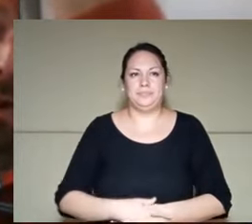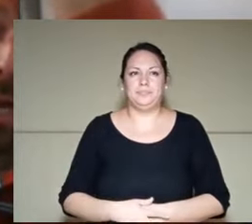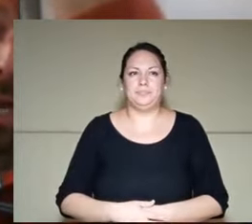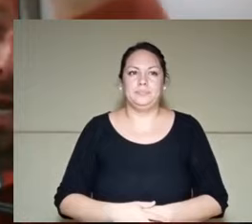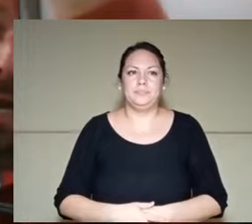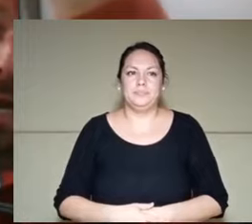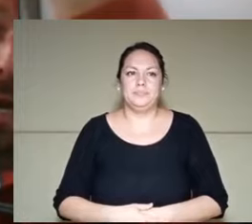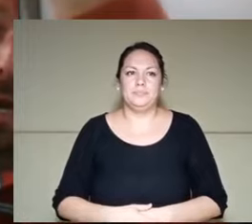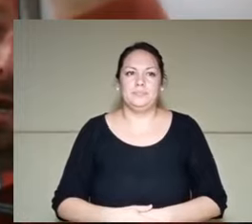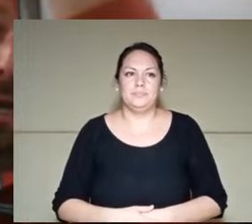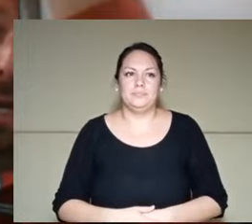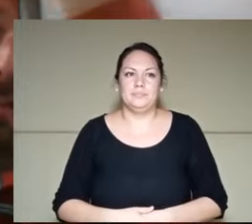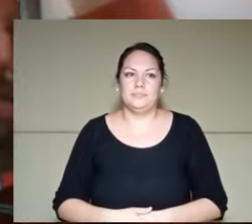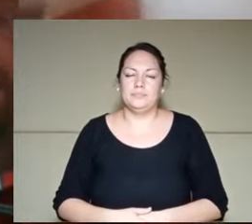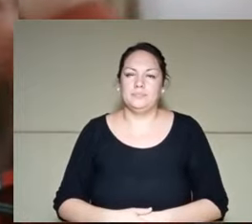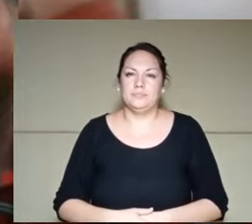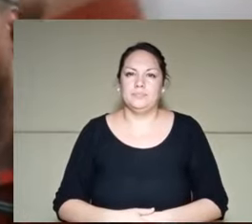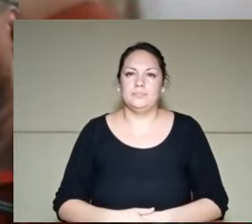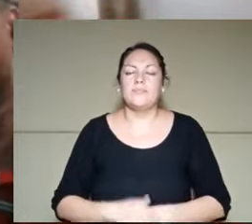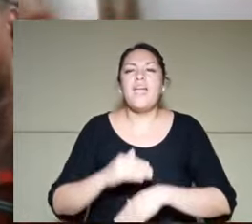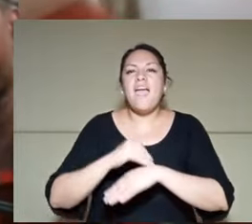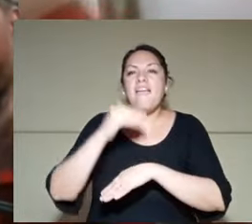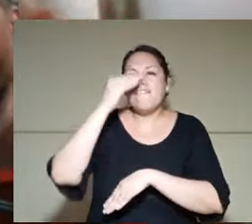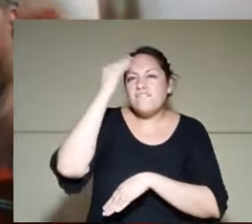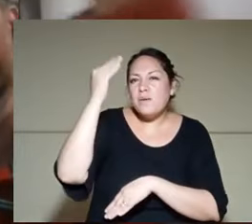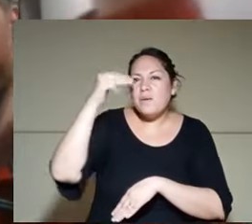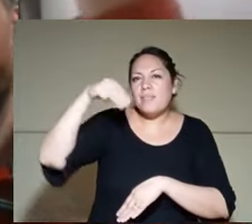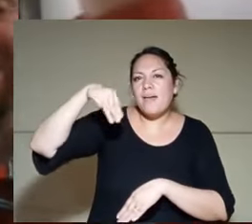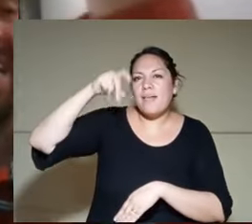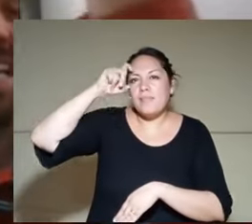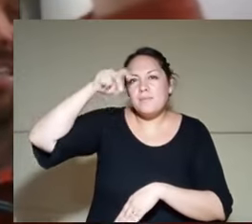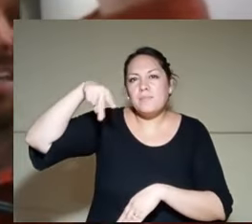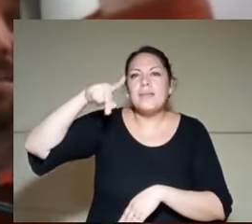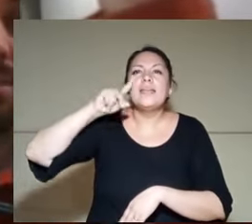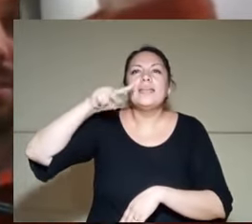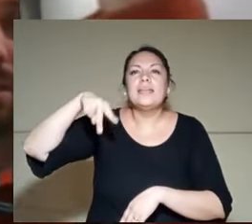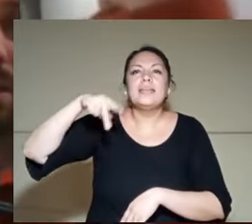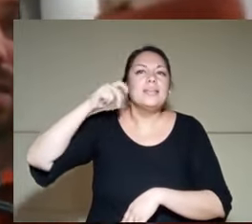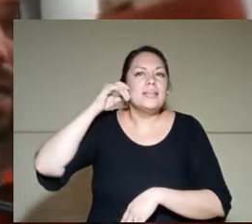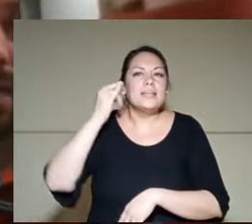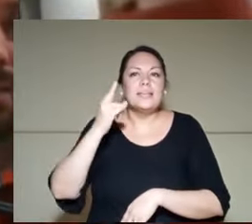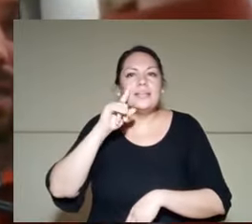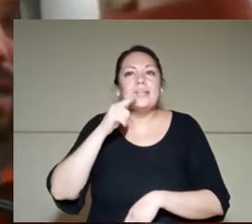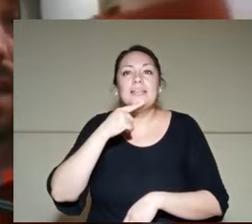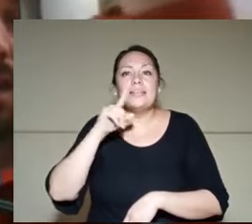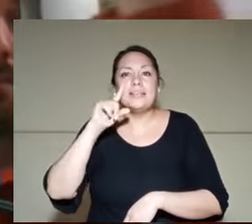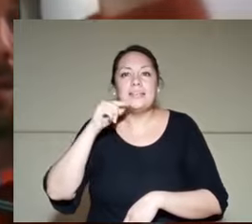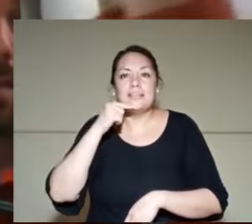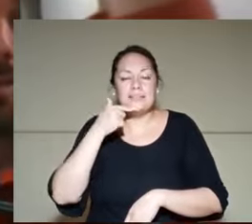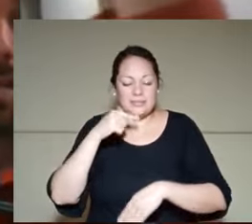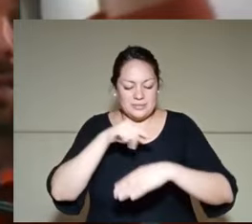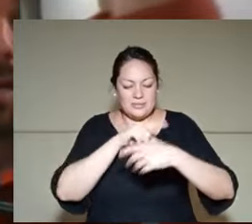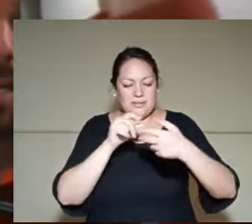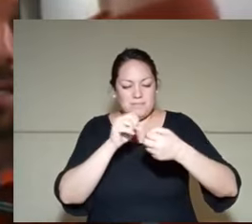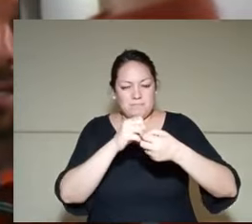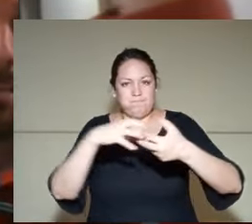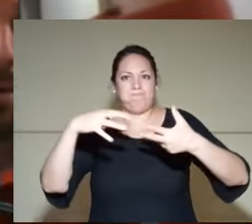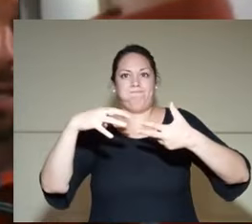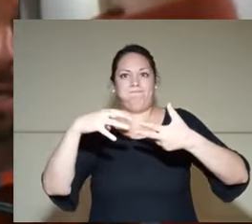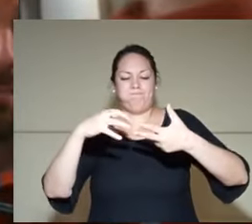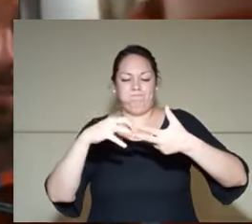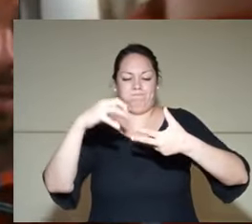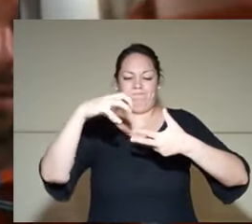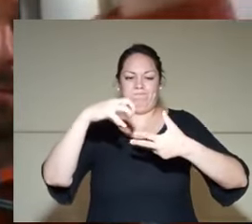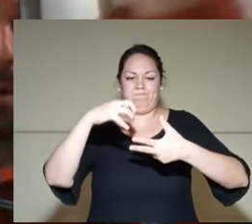ejemplo, las meninges, la enfermedad meningitis, ¿qué es? Es la inflamación de la meninge.